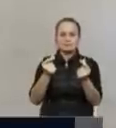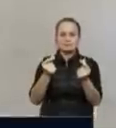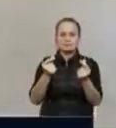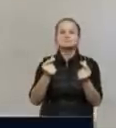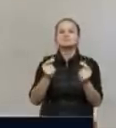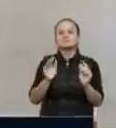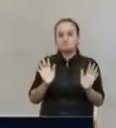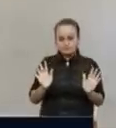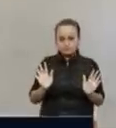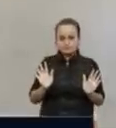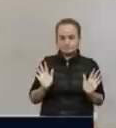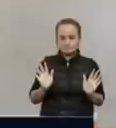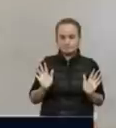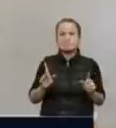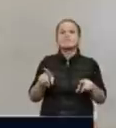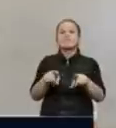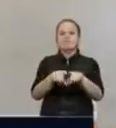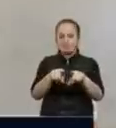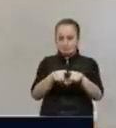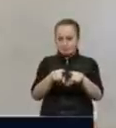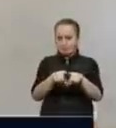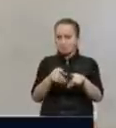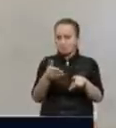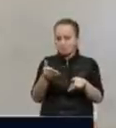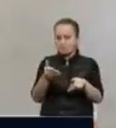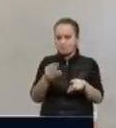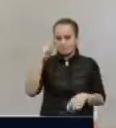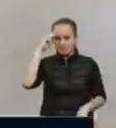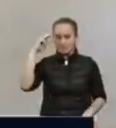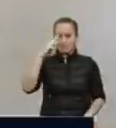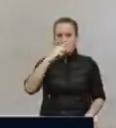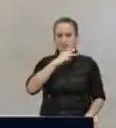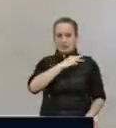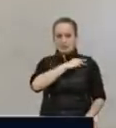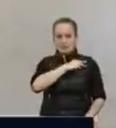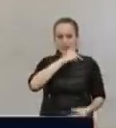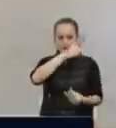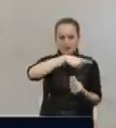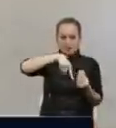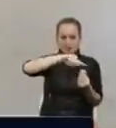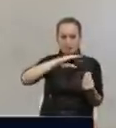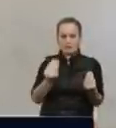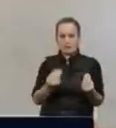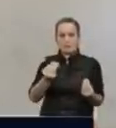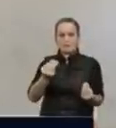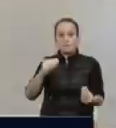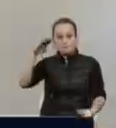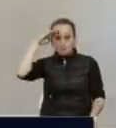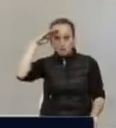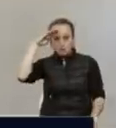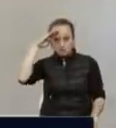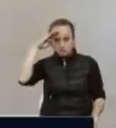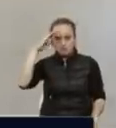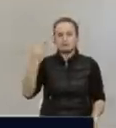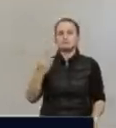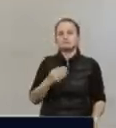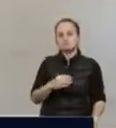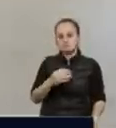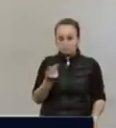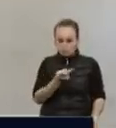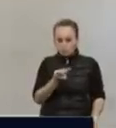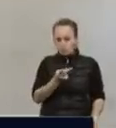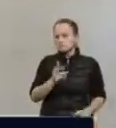como la que tuvieron fuerzas militares y policía, ejército y policía más